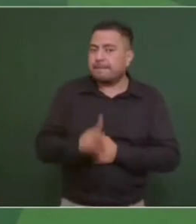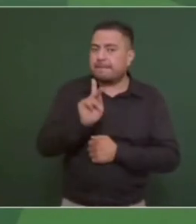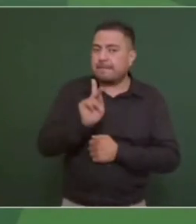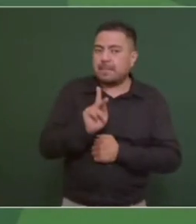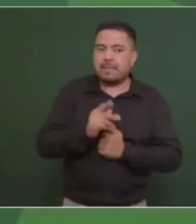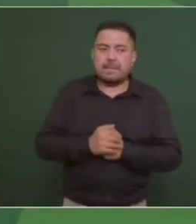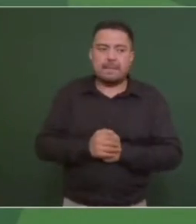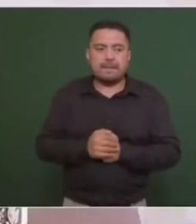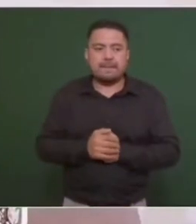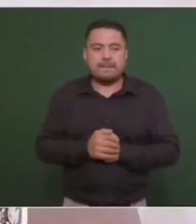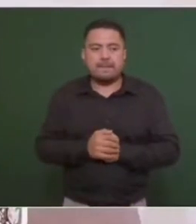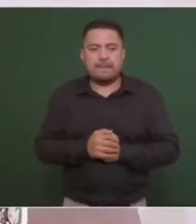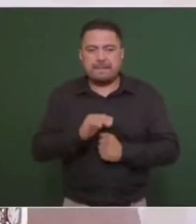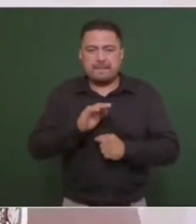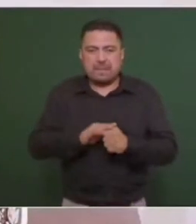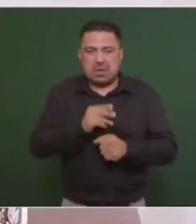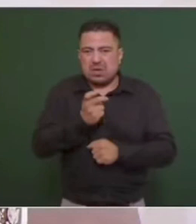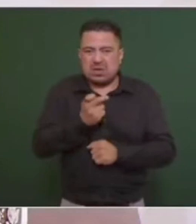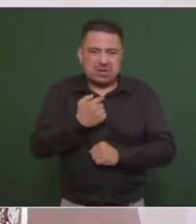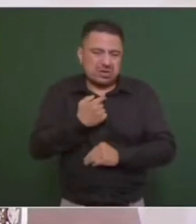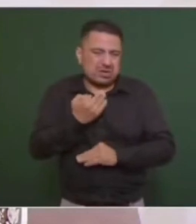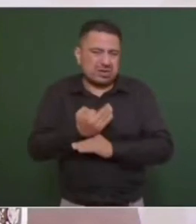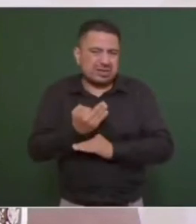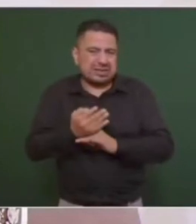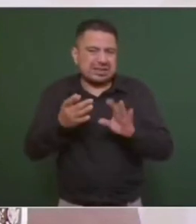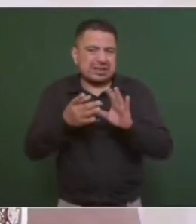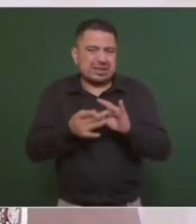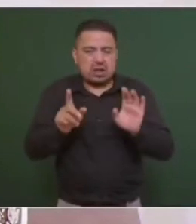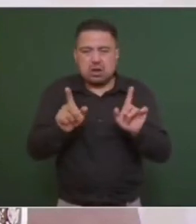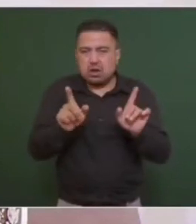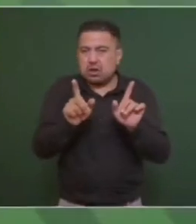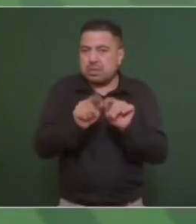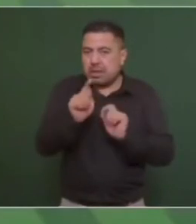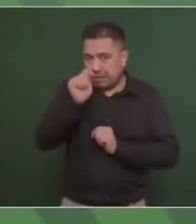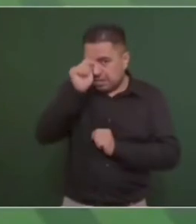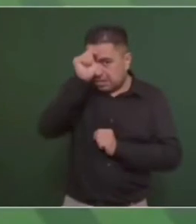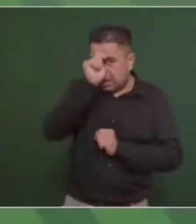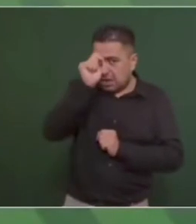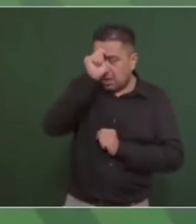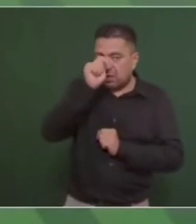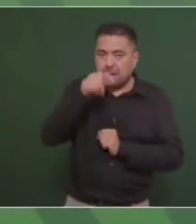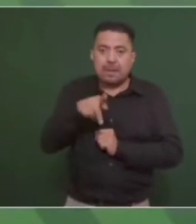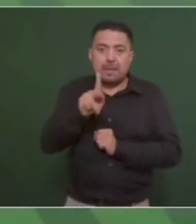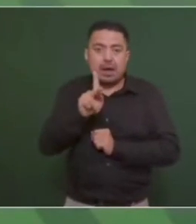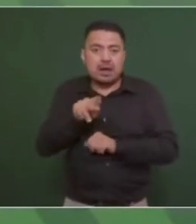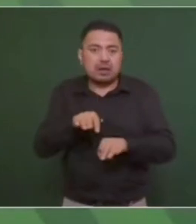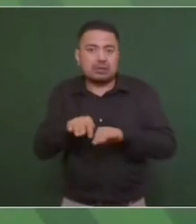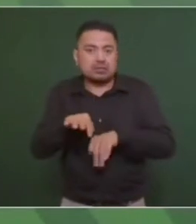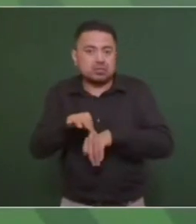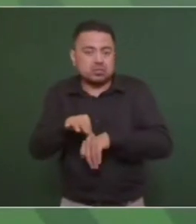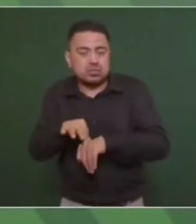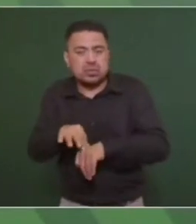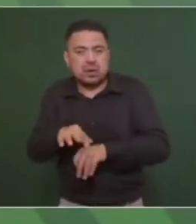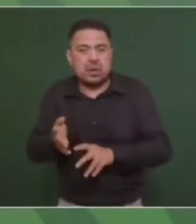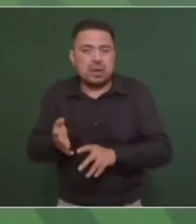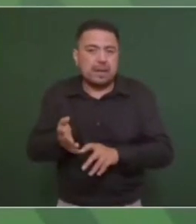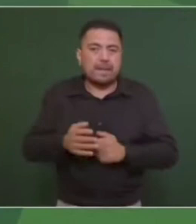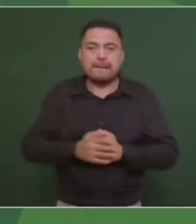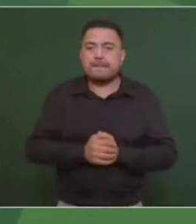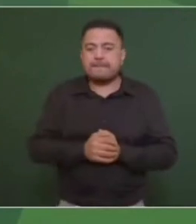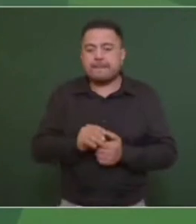embargo por eso dije que era en teoría en los hechos